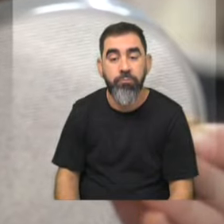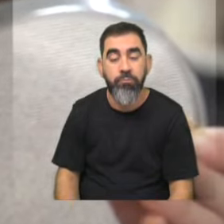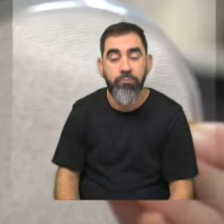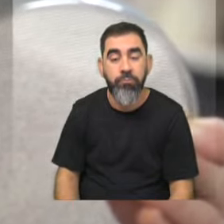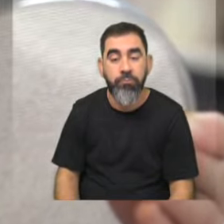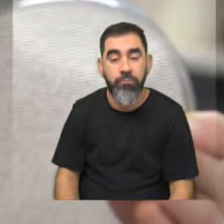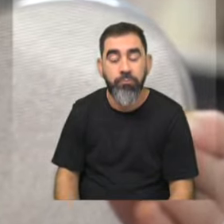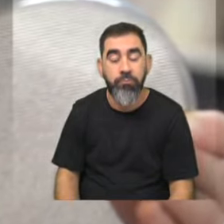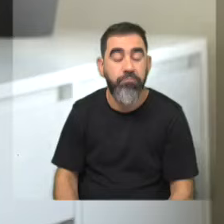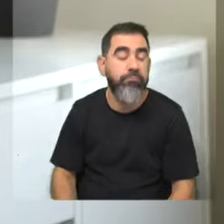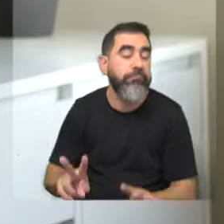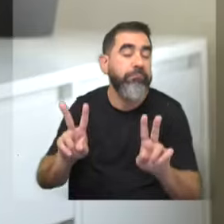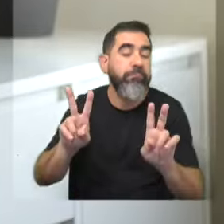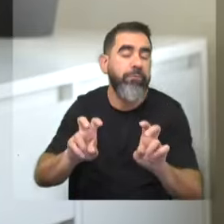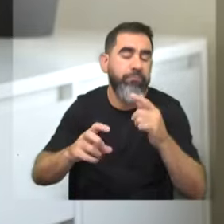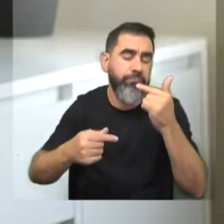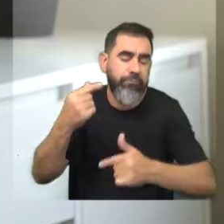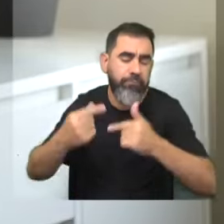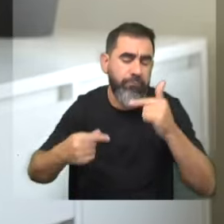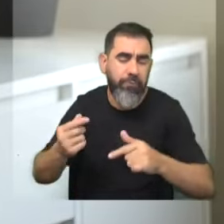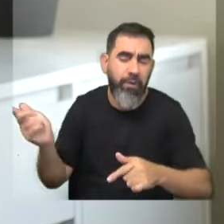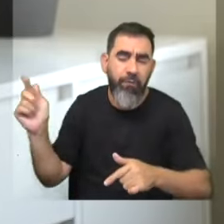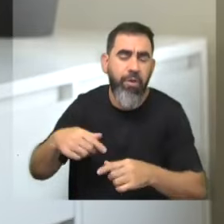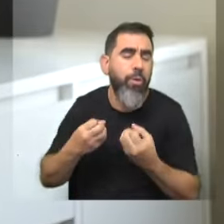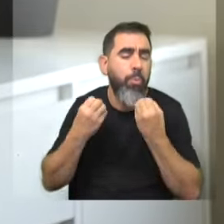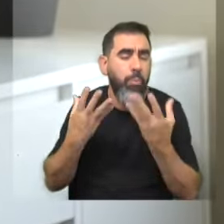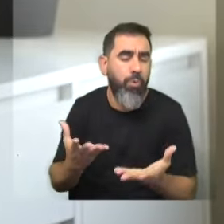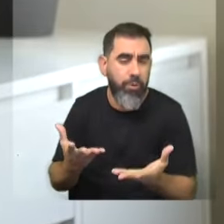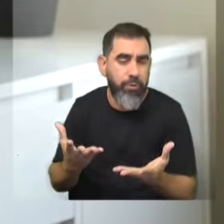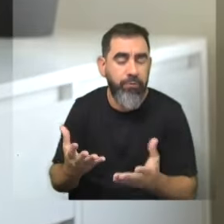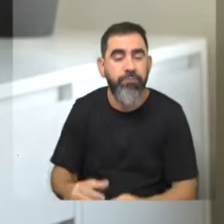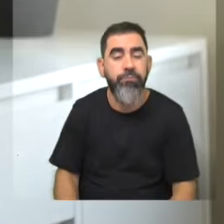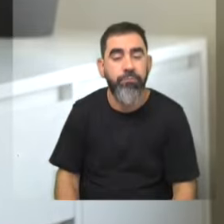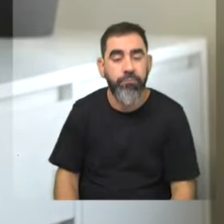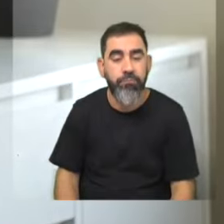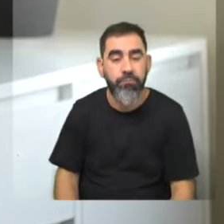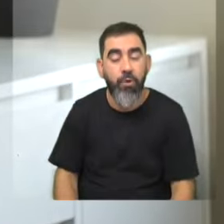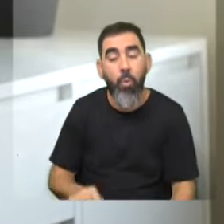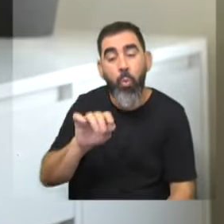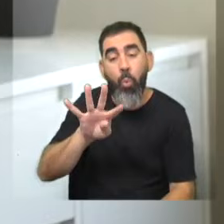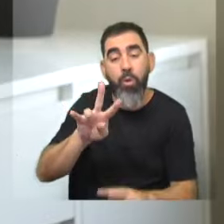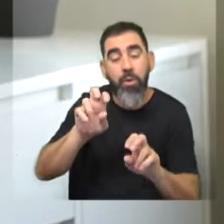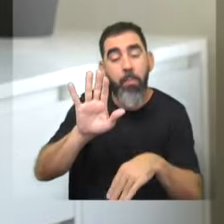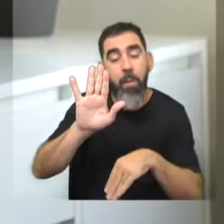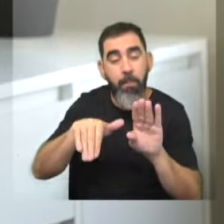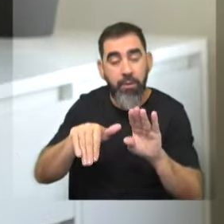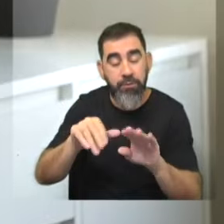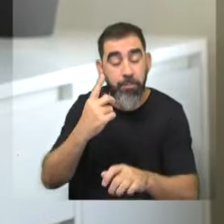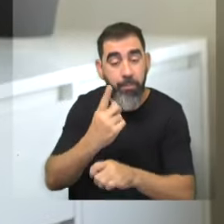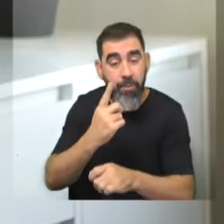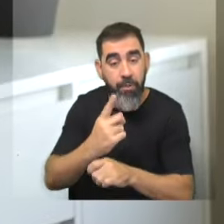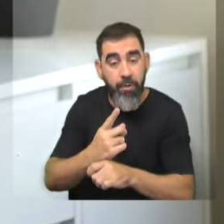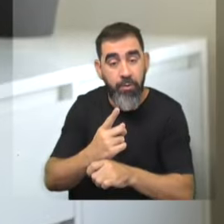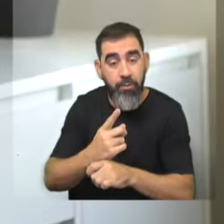Es una patología multifactorial. Hay varias cosas a que llevan a su aparición. Cuatro factores son los que más importan. Lo primero es